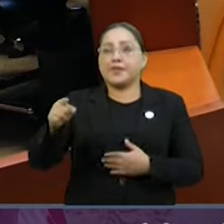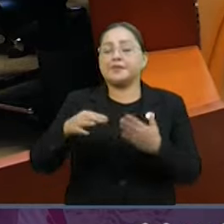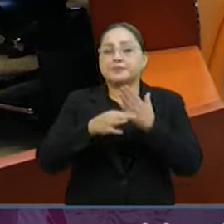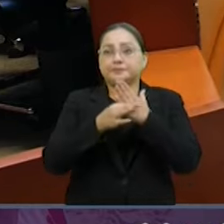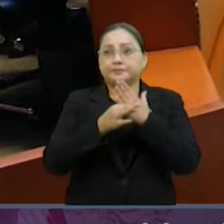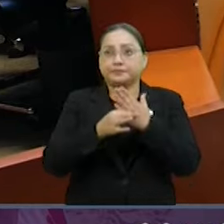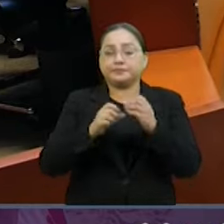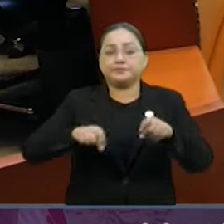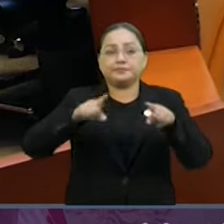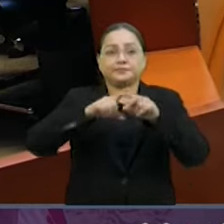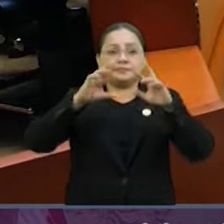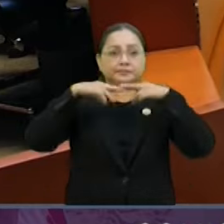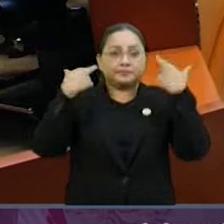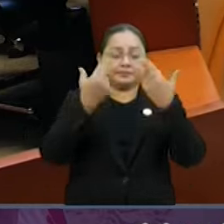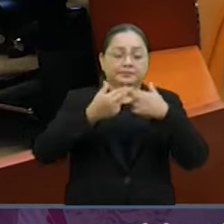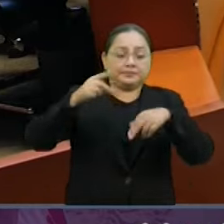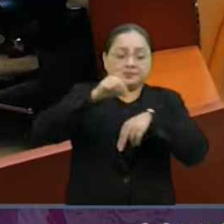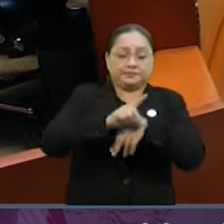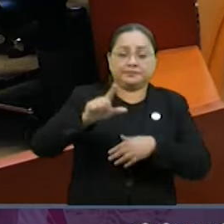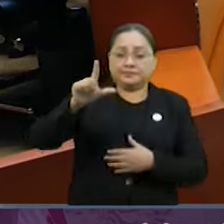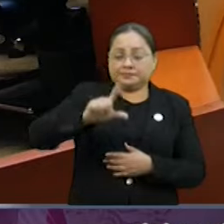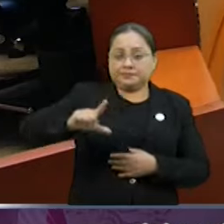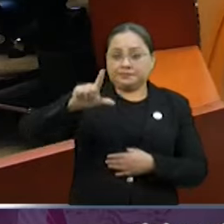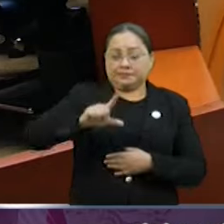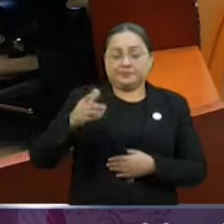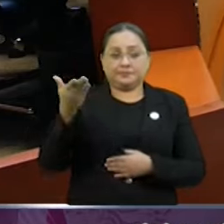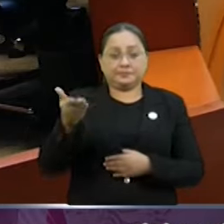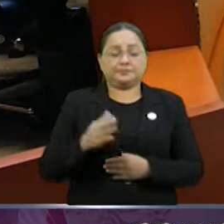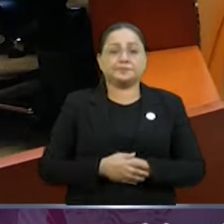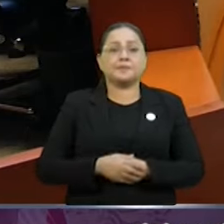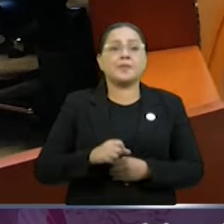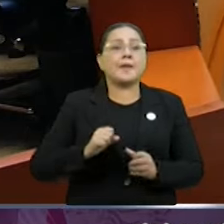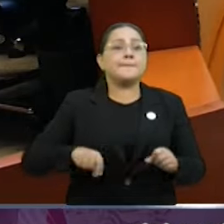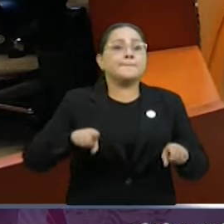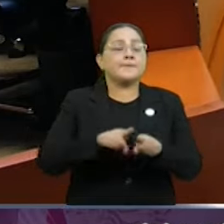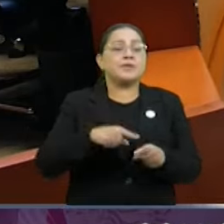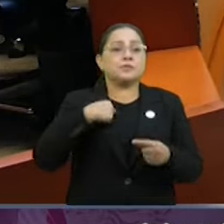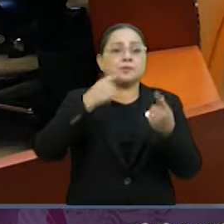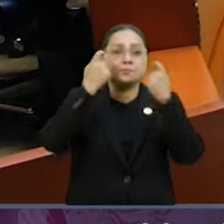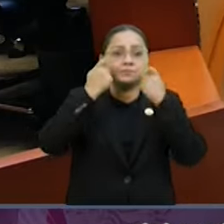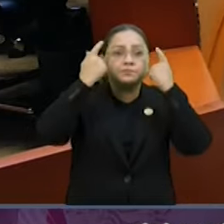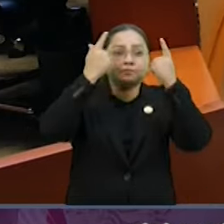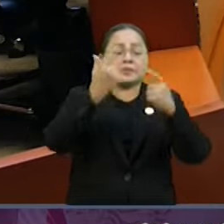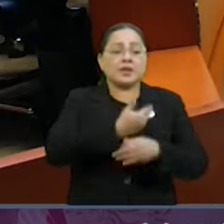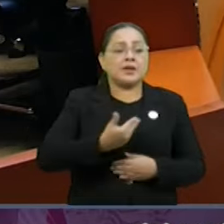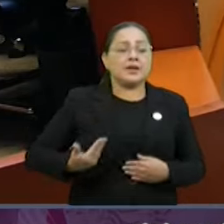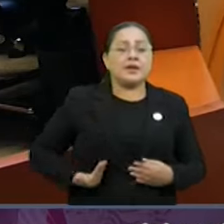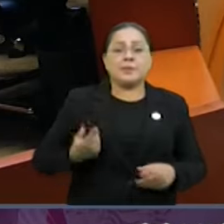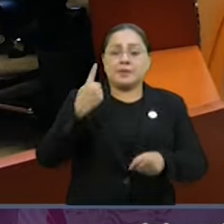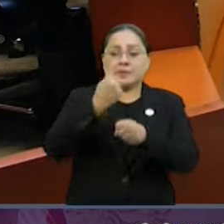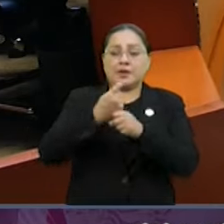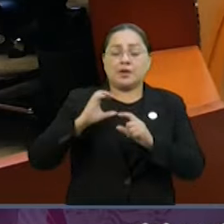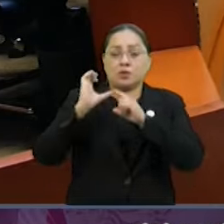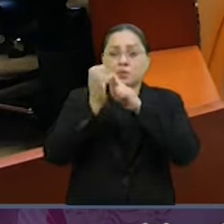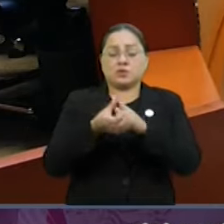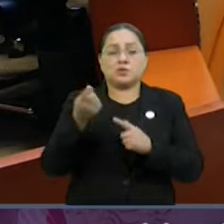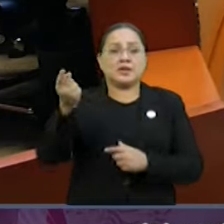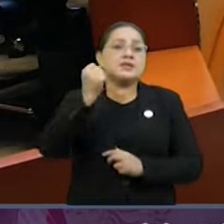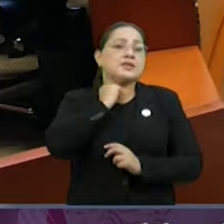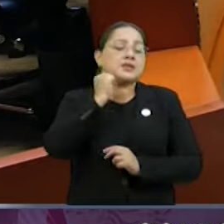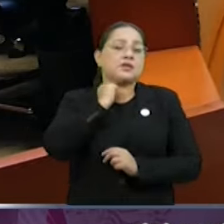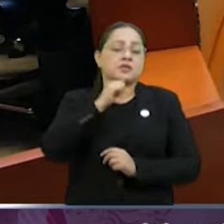la reunión del pasado lunes, quiero expresar mi reconocimiento al presidente de la primera comisión, al